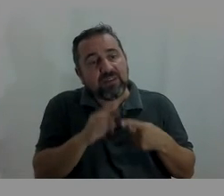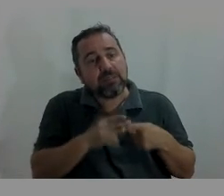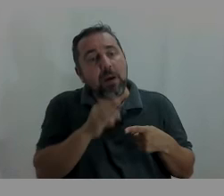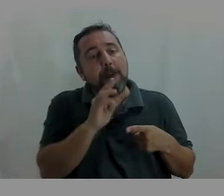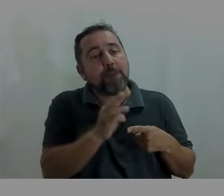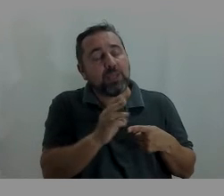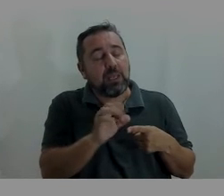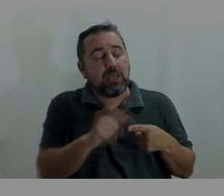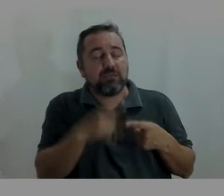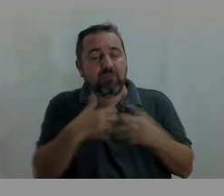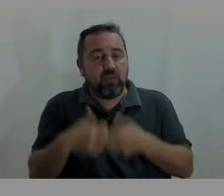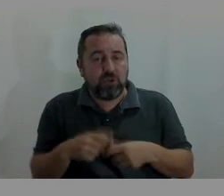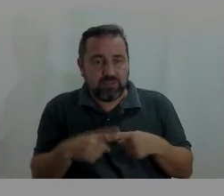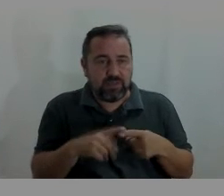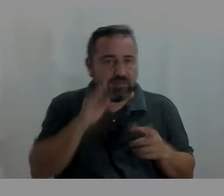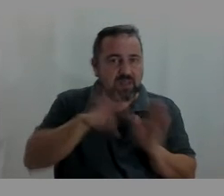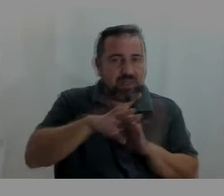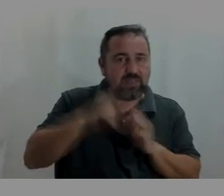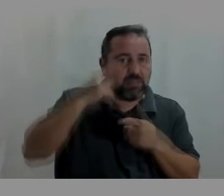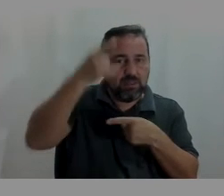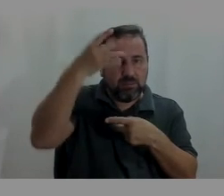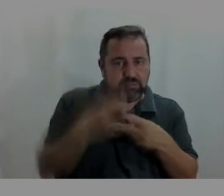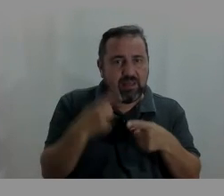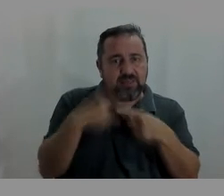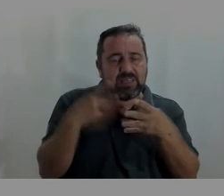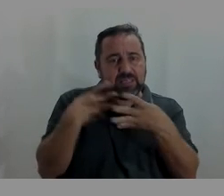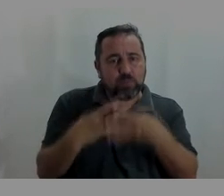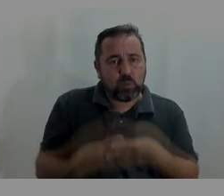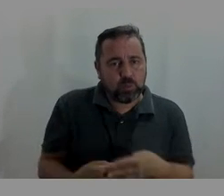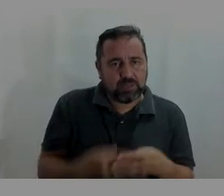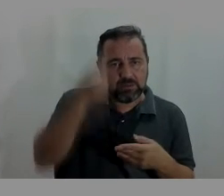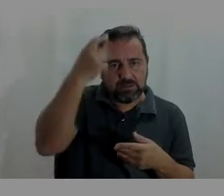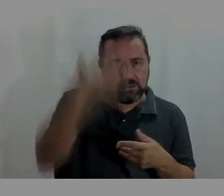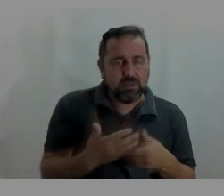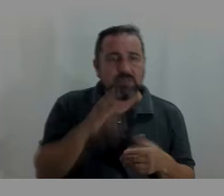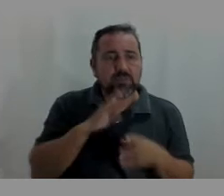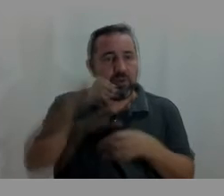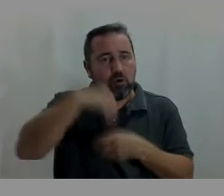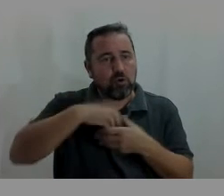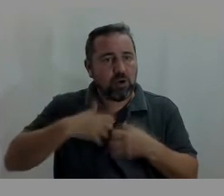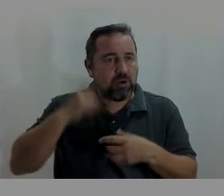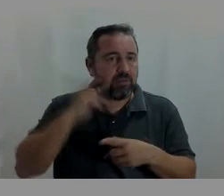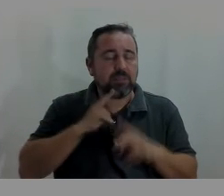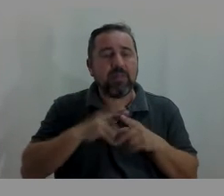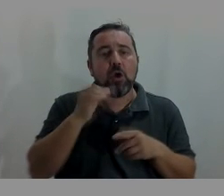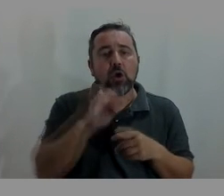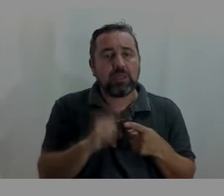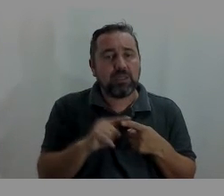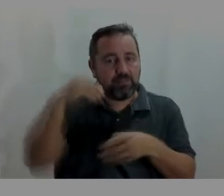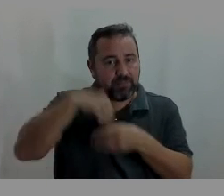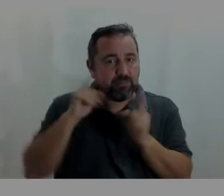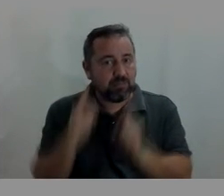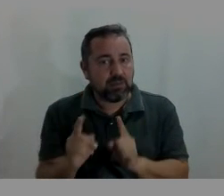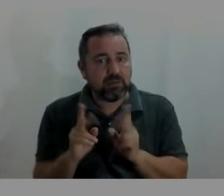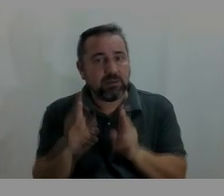funciones. Un poco a la derecha es una lista de las diferentes estructuras que componen el órgano interno, el órgano de Corti, con cada una de algunas